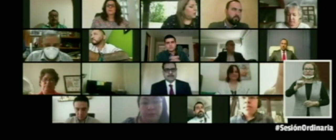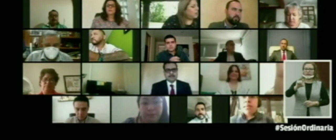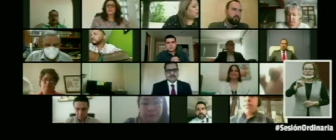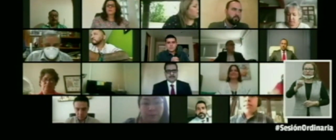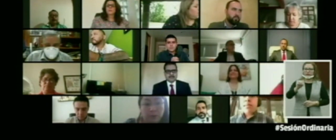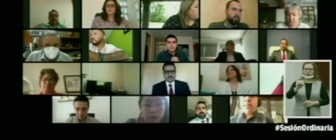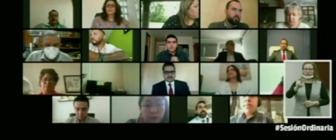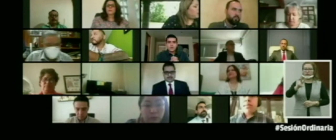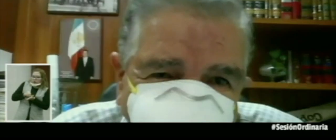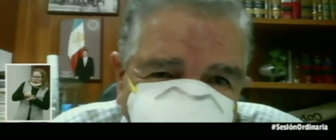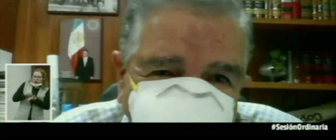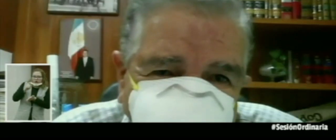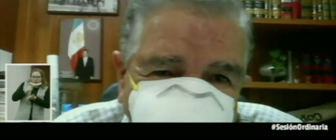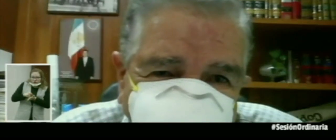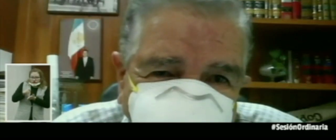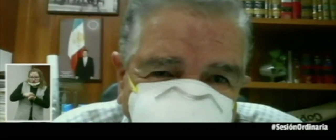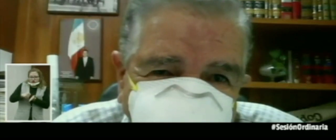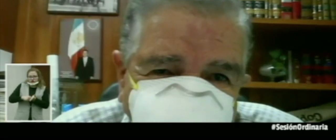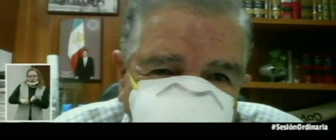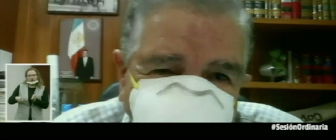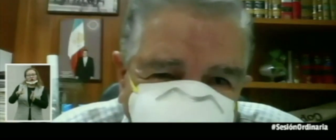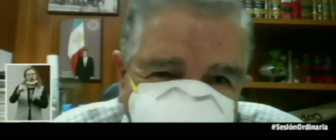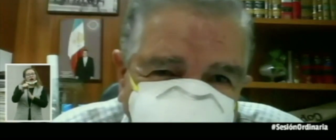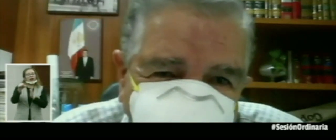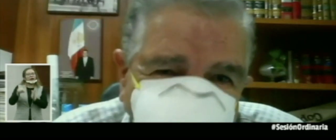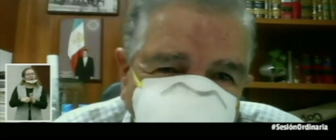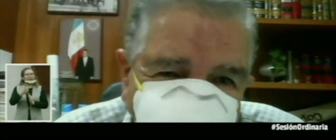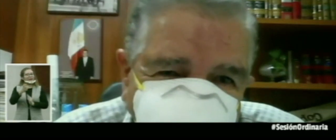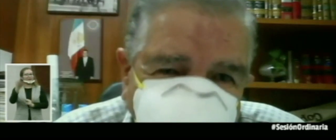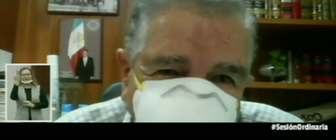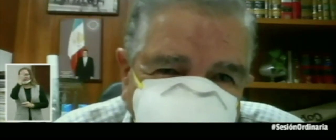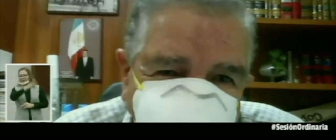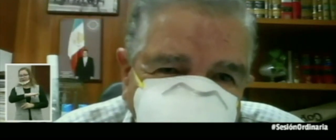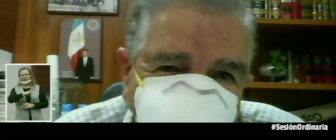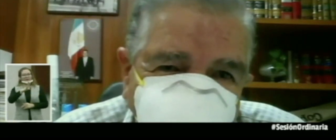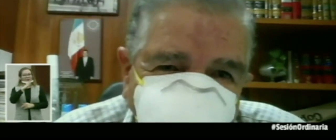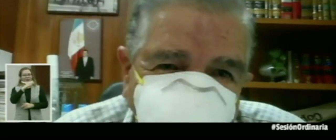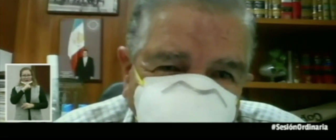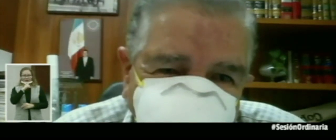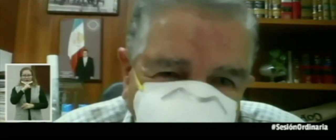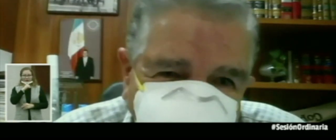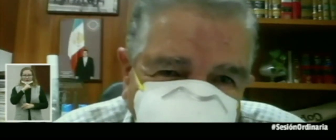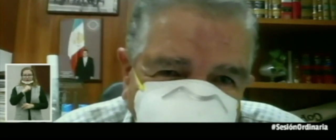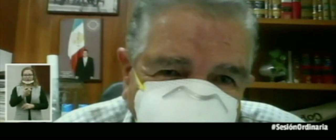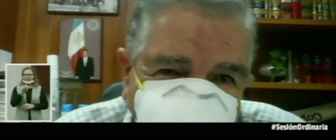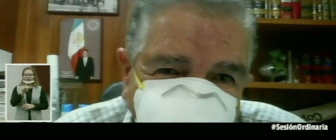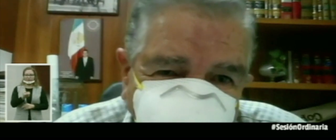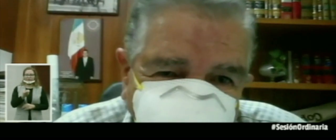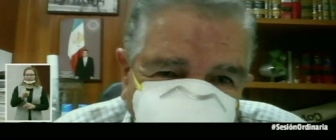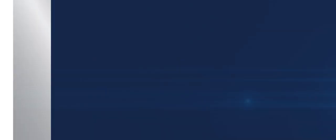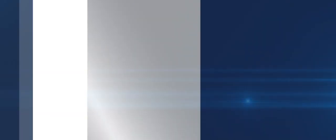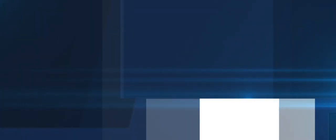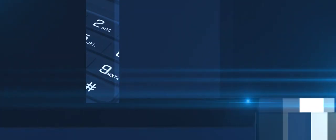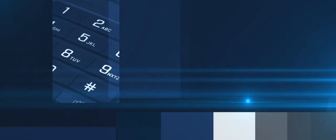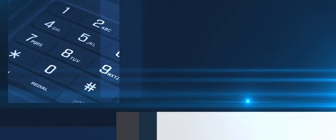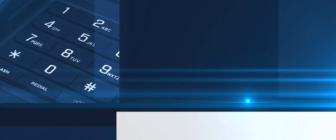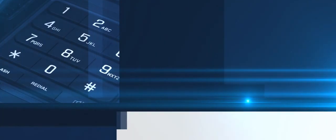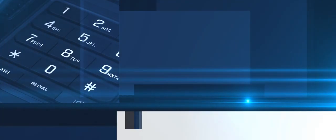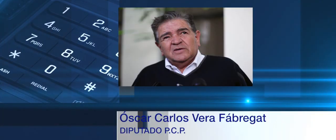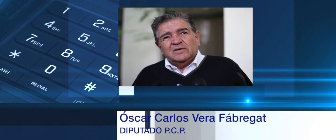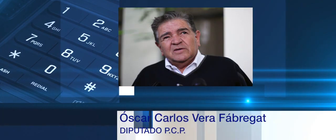negó que sus iniciativas se encuentren mal elaboradas. Dijo que es de los legisladores más productivos. Bueno,